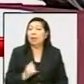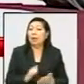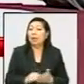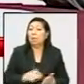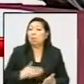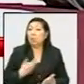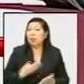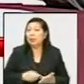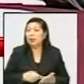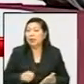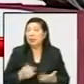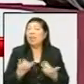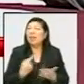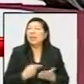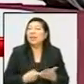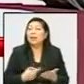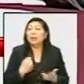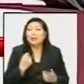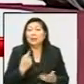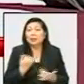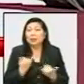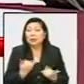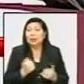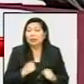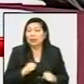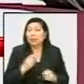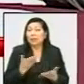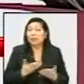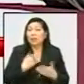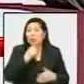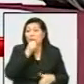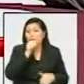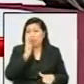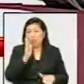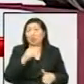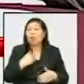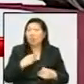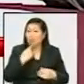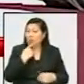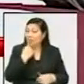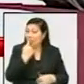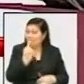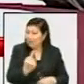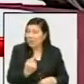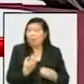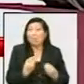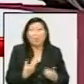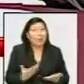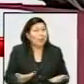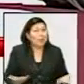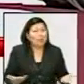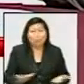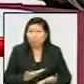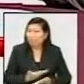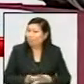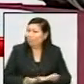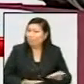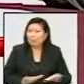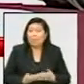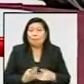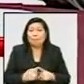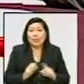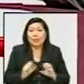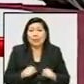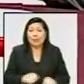puedan destrabar. ¿Qué nos hemos enterado? Y sé que estoy bajo juramento y lo voy a comentar porque no tengo los documentos, pero